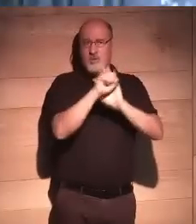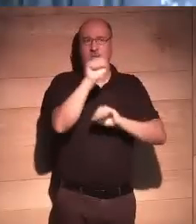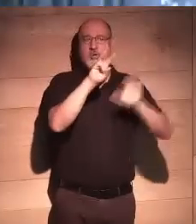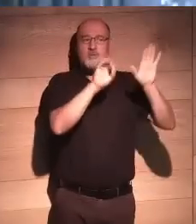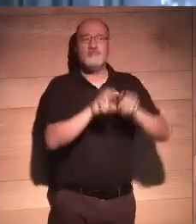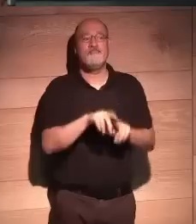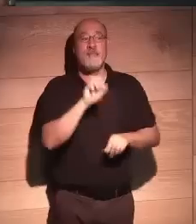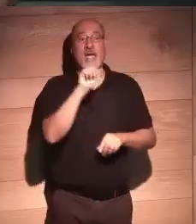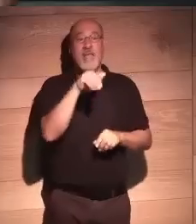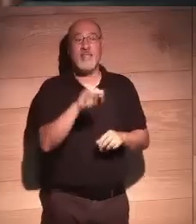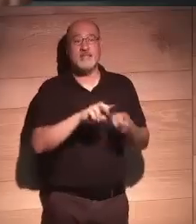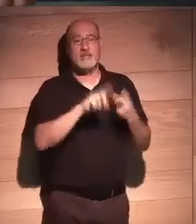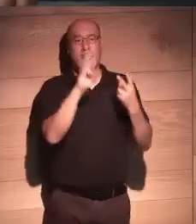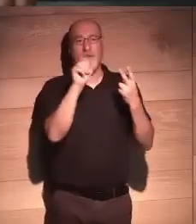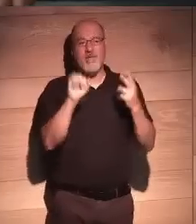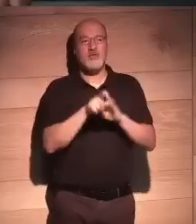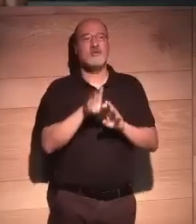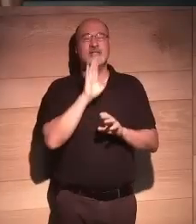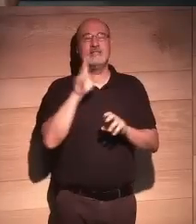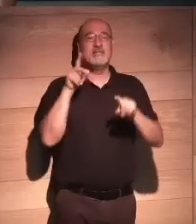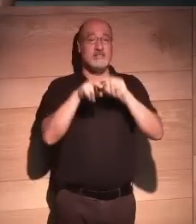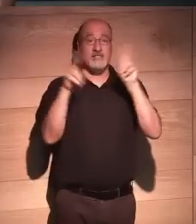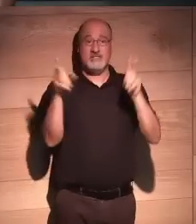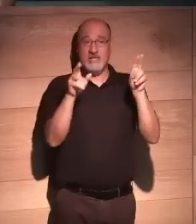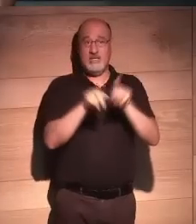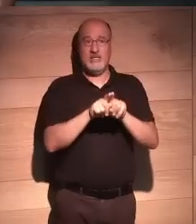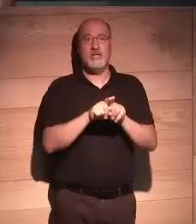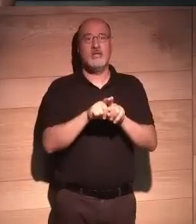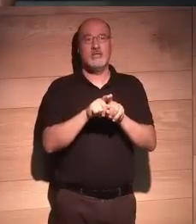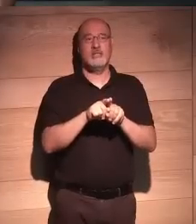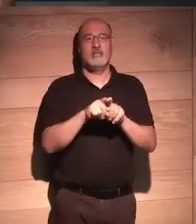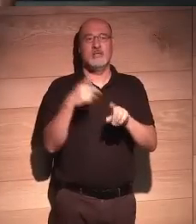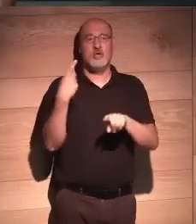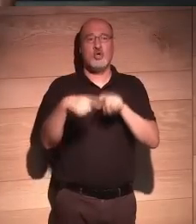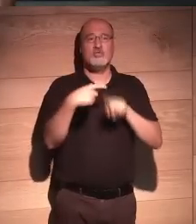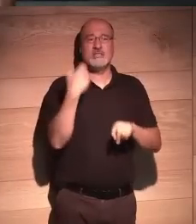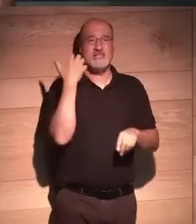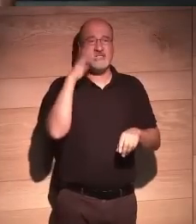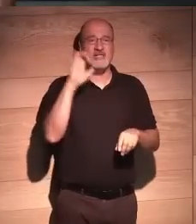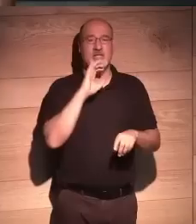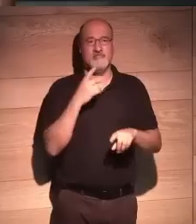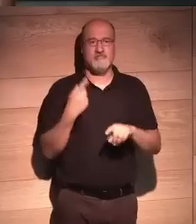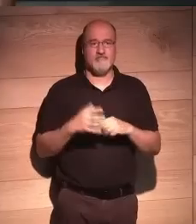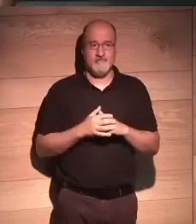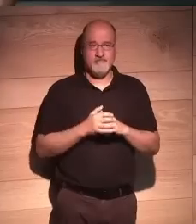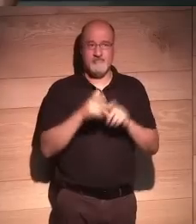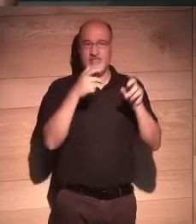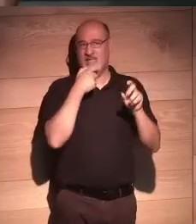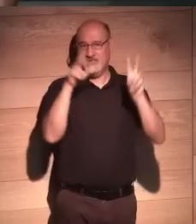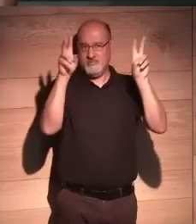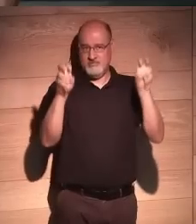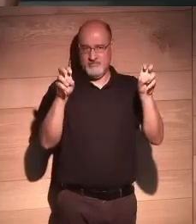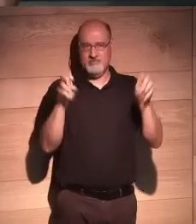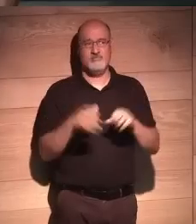Pedro, ¿esta serie de la que hablaba nuestra compañera, la habéis visto? Yo creo la que no. Stranger Things? Yo creo que no. Pero Eso es